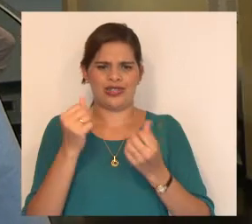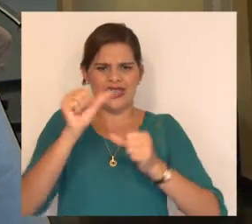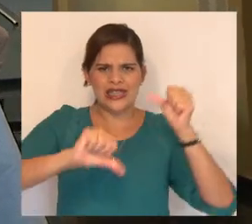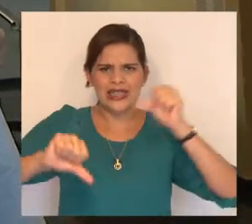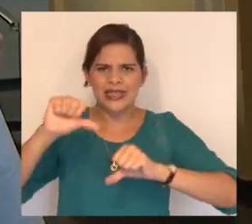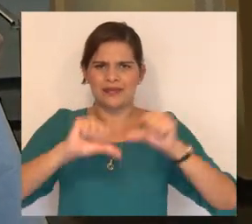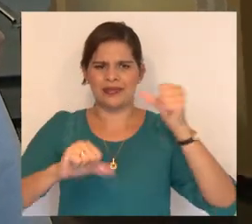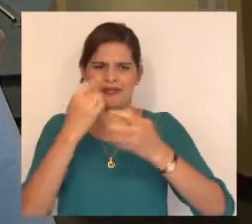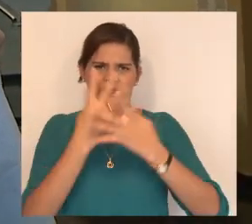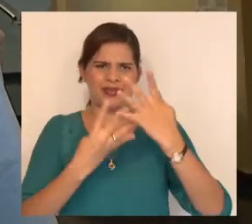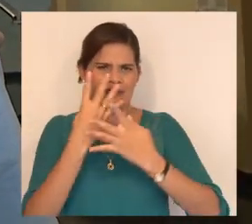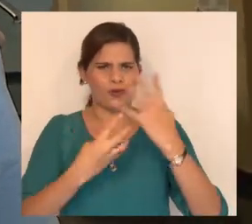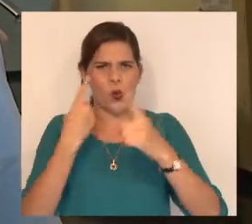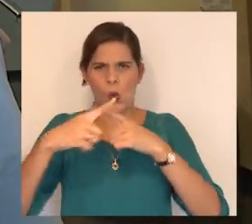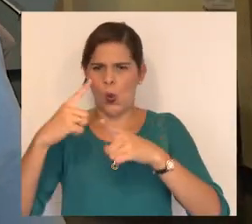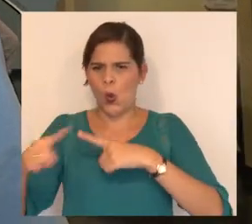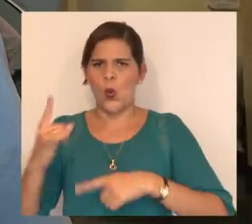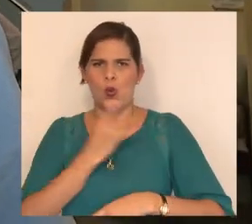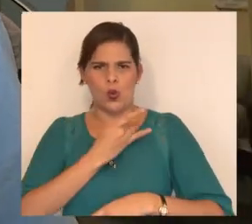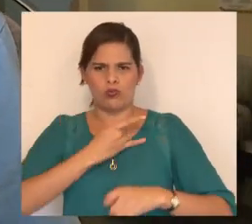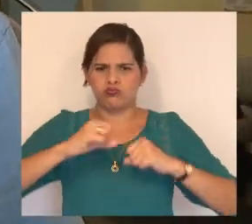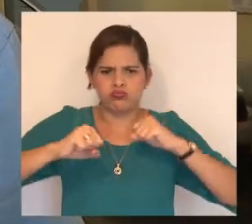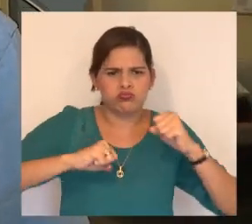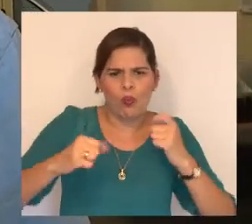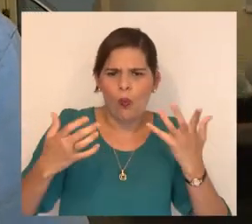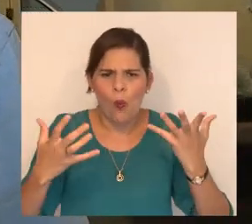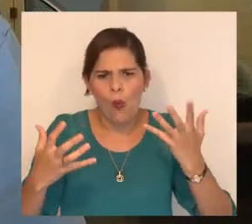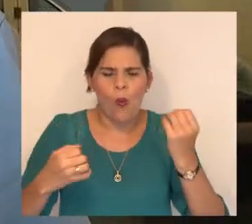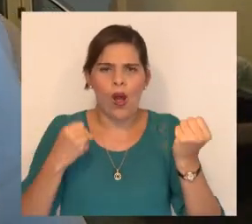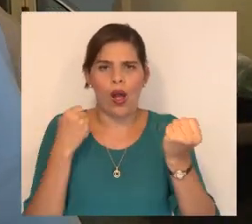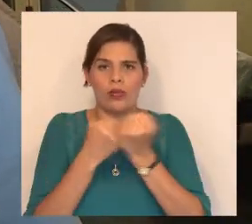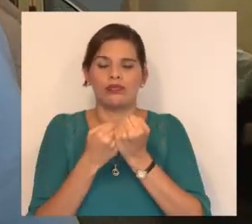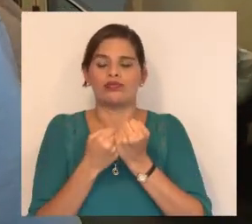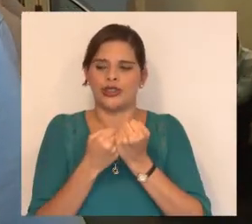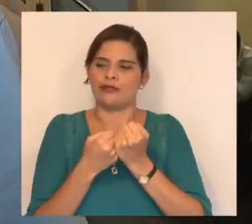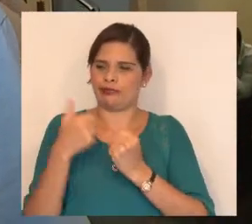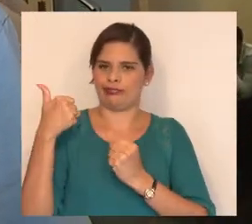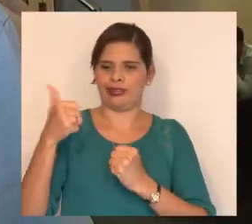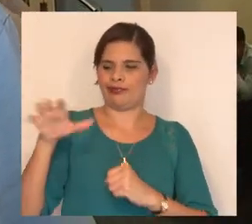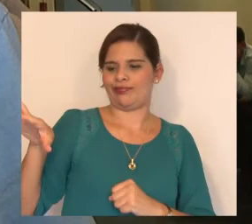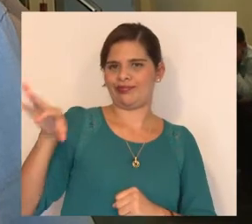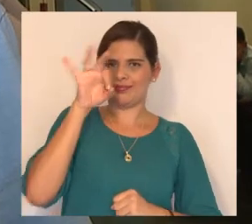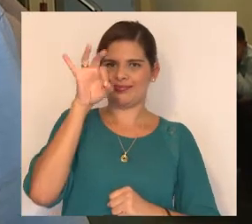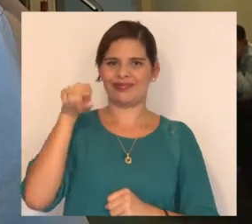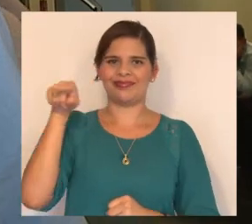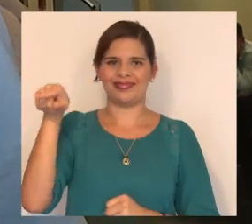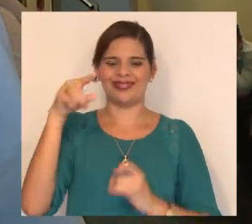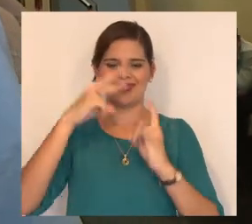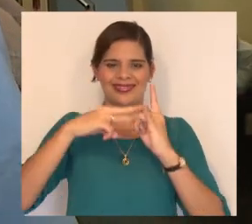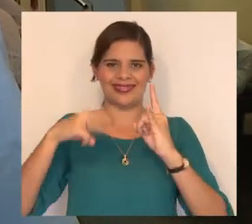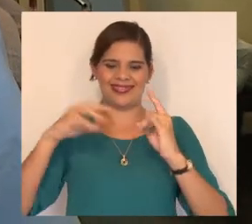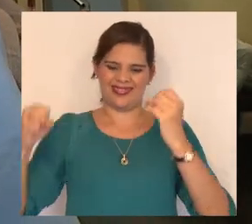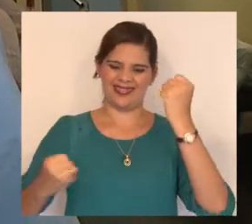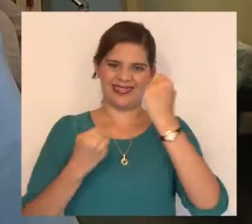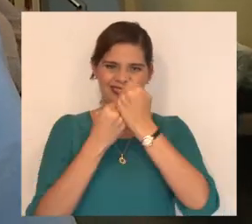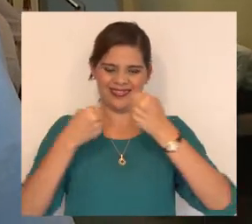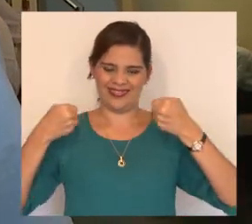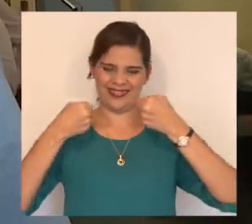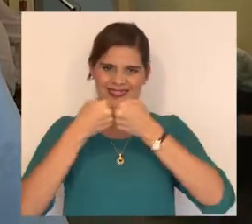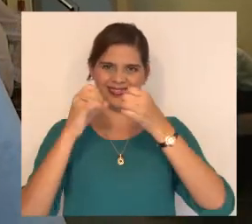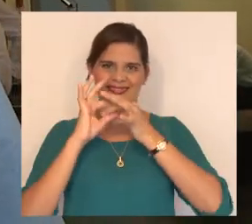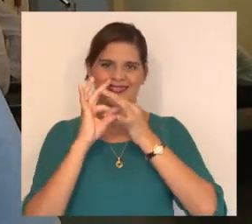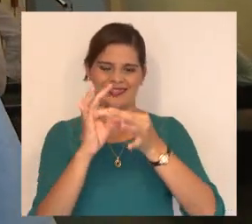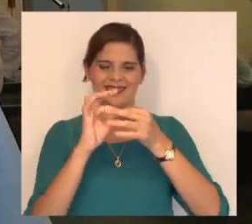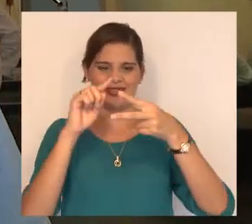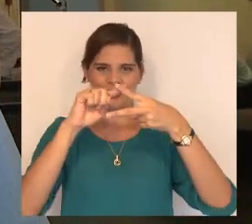todas las ciencias básicas, de las ciencias de la salud, de la física, la química, las matemáticas. Entonces, en ese acercamiento,